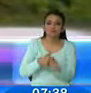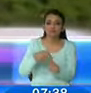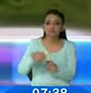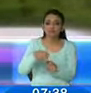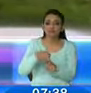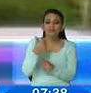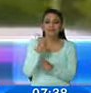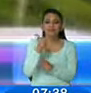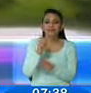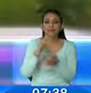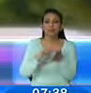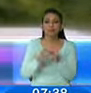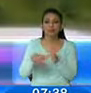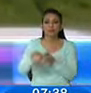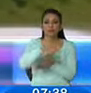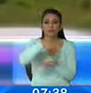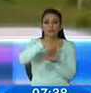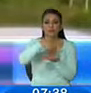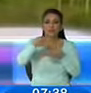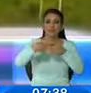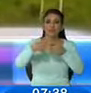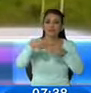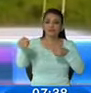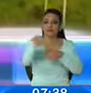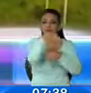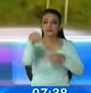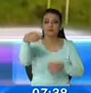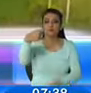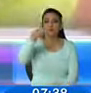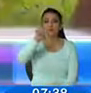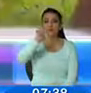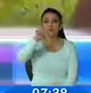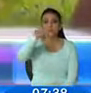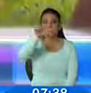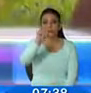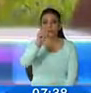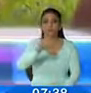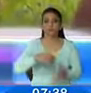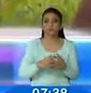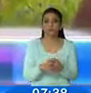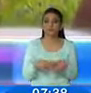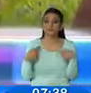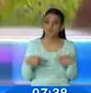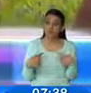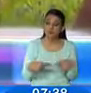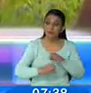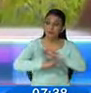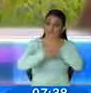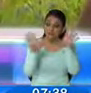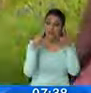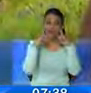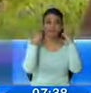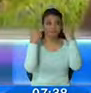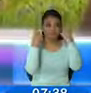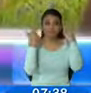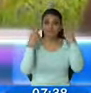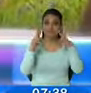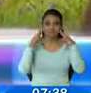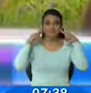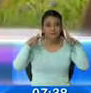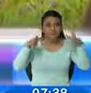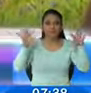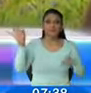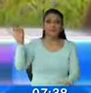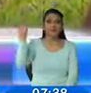del centro norte de Quito, frente a Huápulo. Nosotros todas las mañanas que nos despertamos, miren los